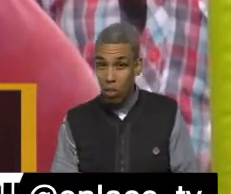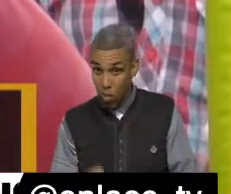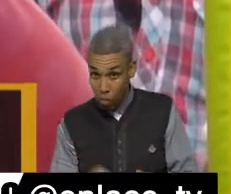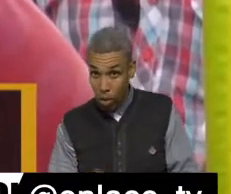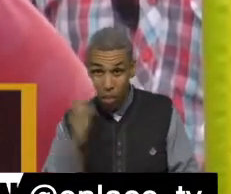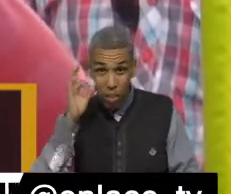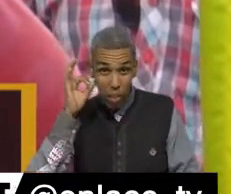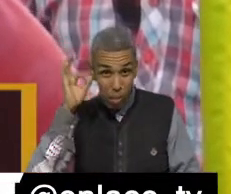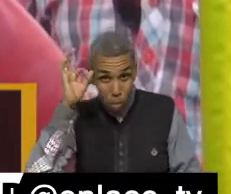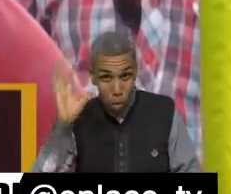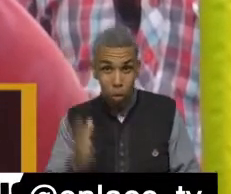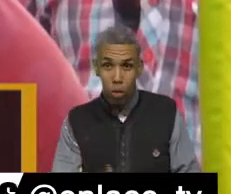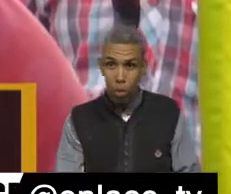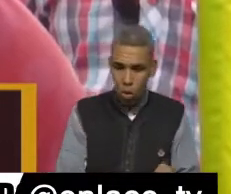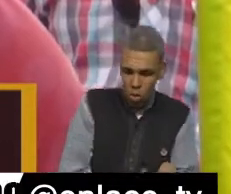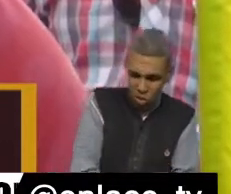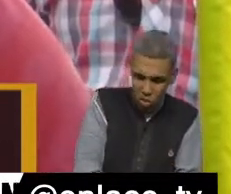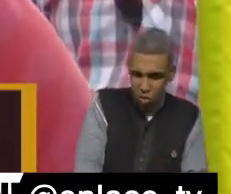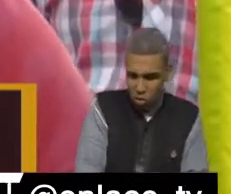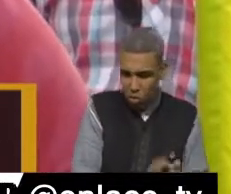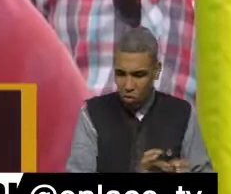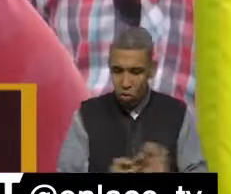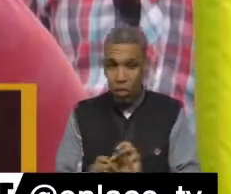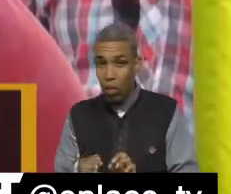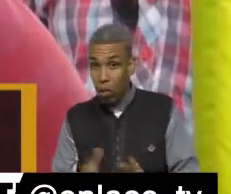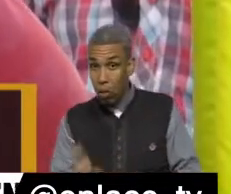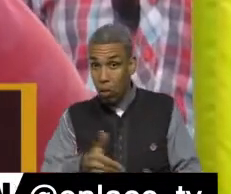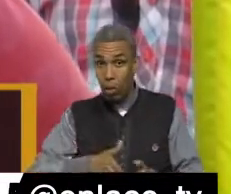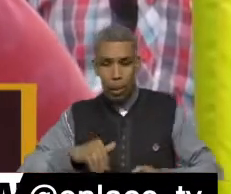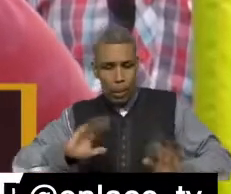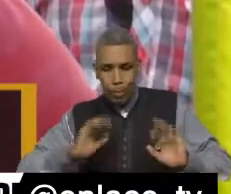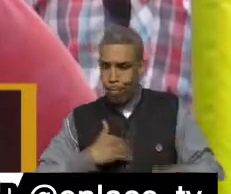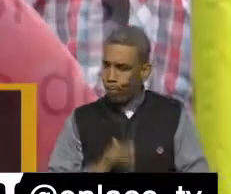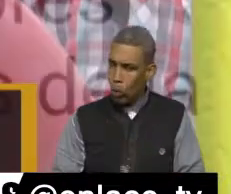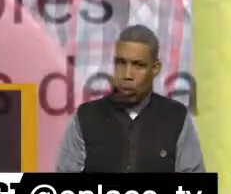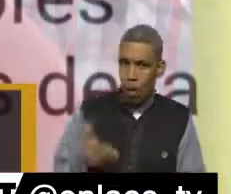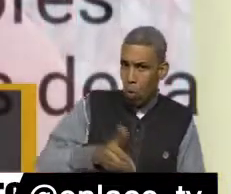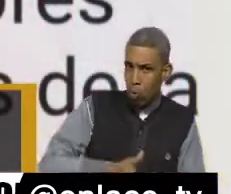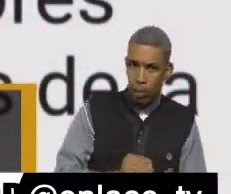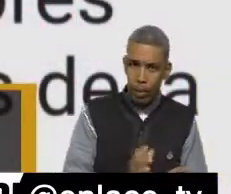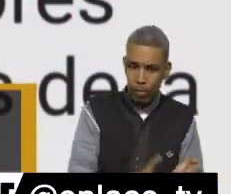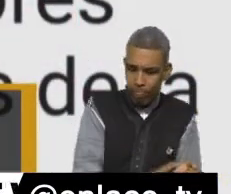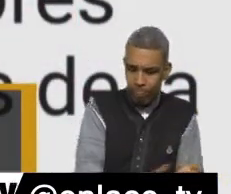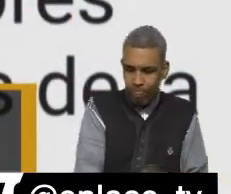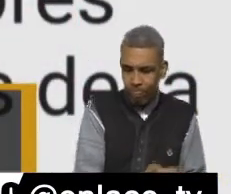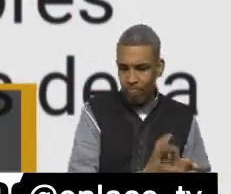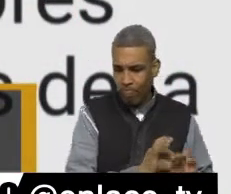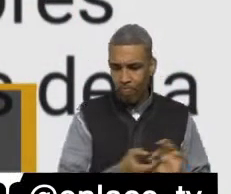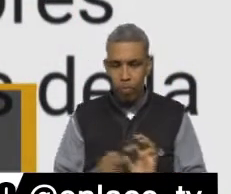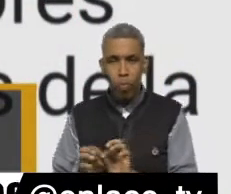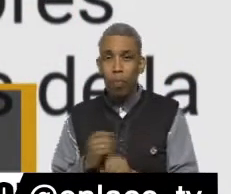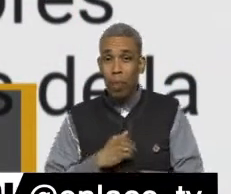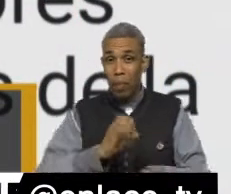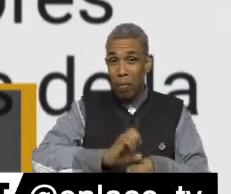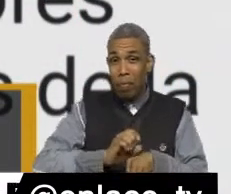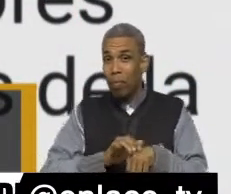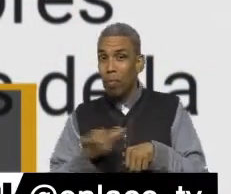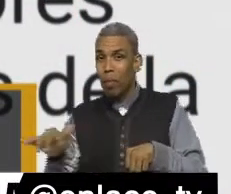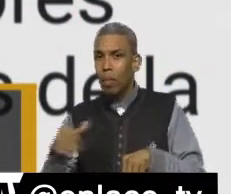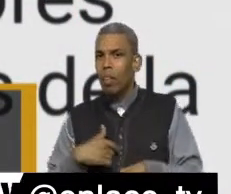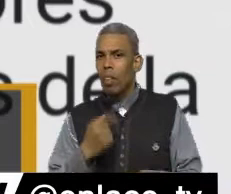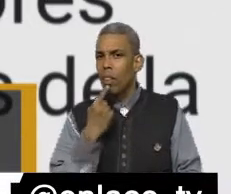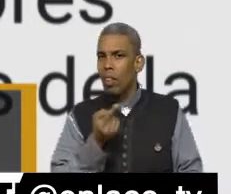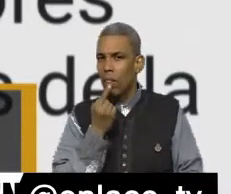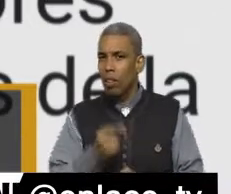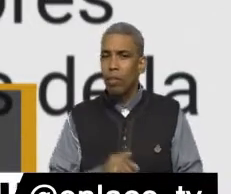posiblemente casa. Sí. Posiblemente, no tenemos solución, vamos para lo de la vez pasada. Entre tanto, el director de Cor Magdalena, Alfredo Varela de la Rosa,